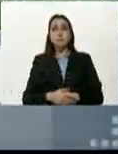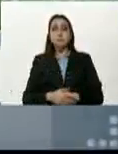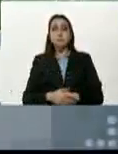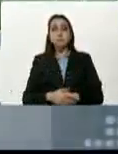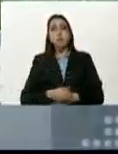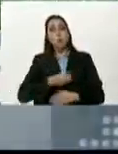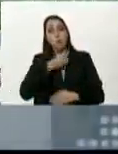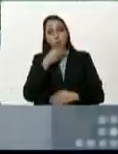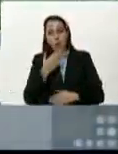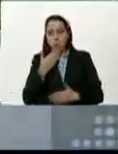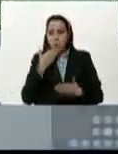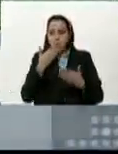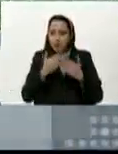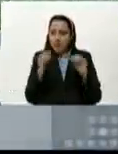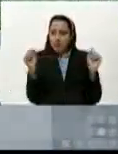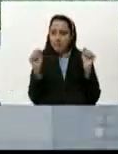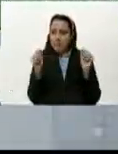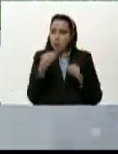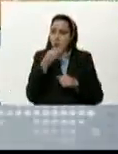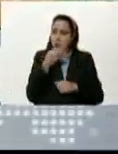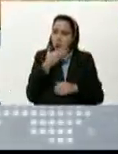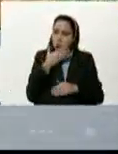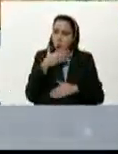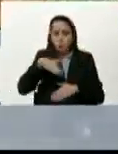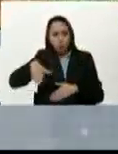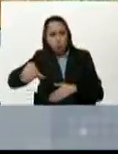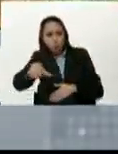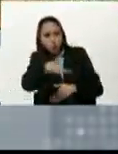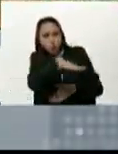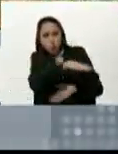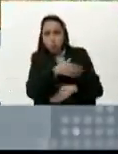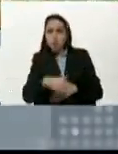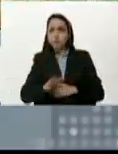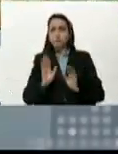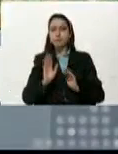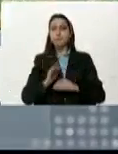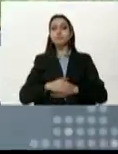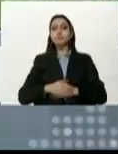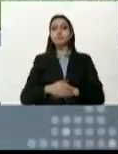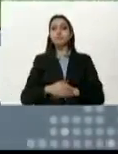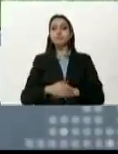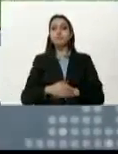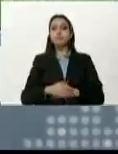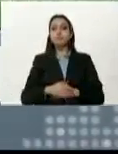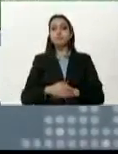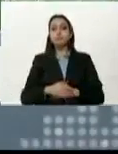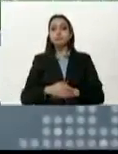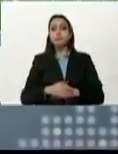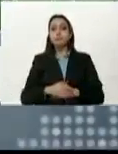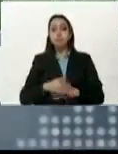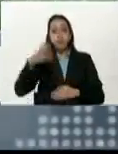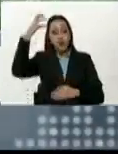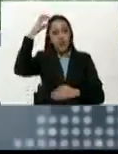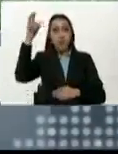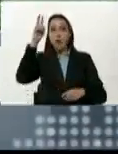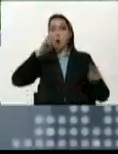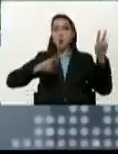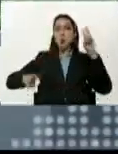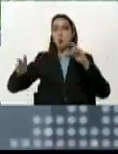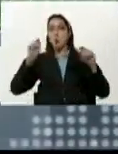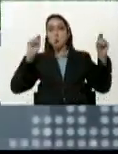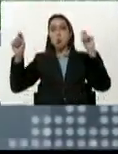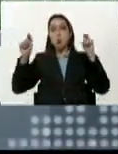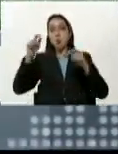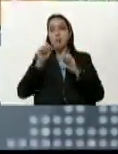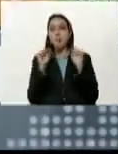bueno muchas gracias medida que ve la medida es muy hermosa la reina del turismo nacional mérida